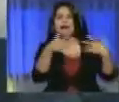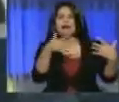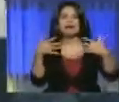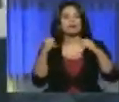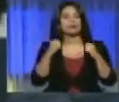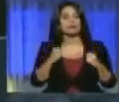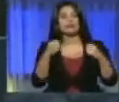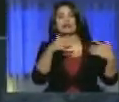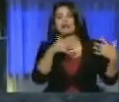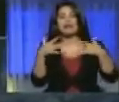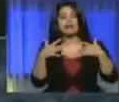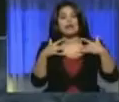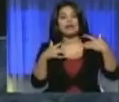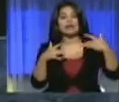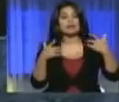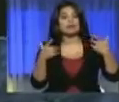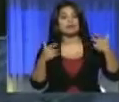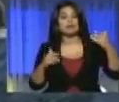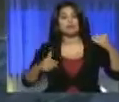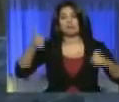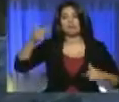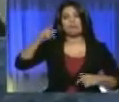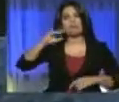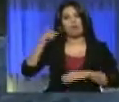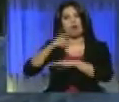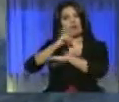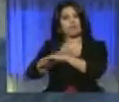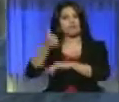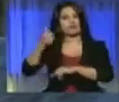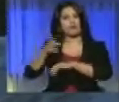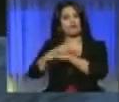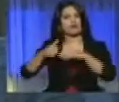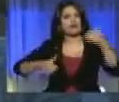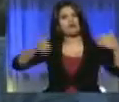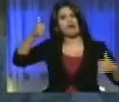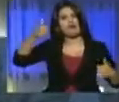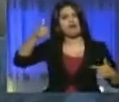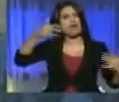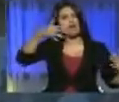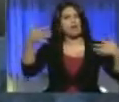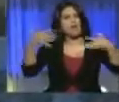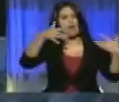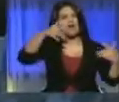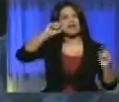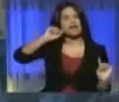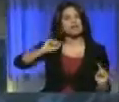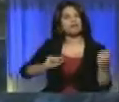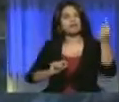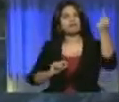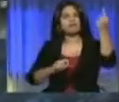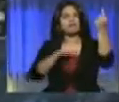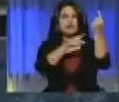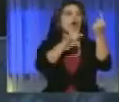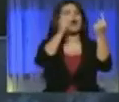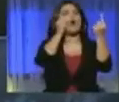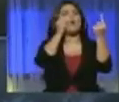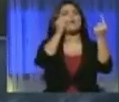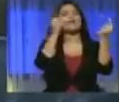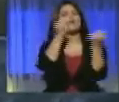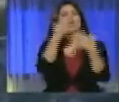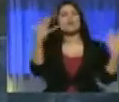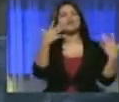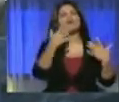absolutamente desigual. Y desde la Sierra Maestra nació la leyenda americana del siglo XX,